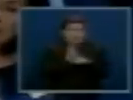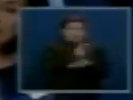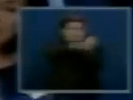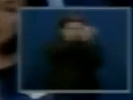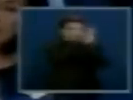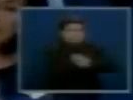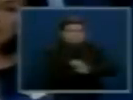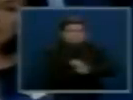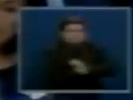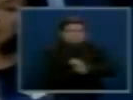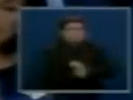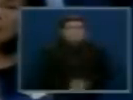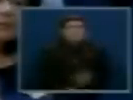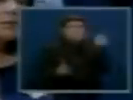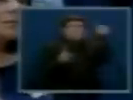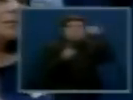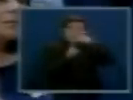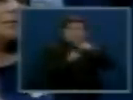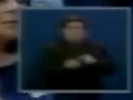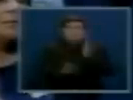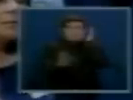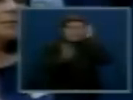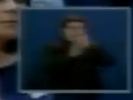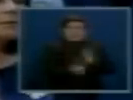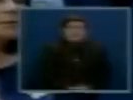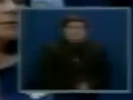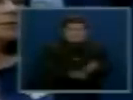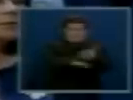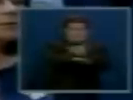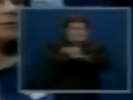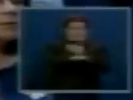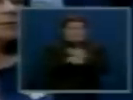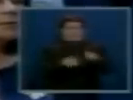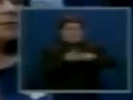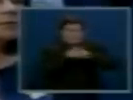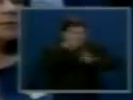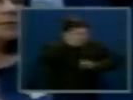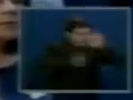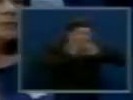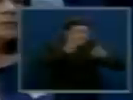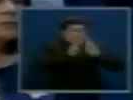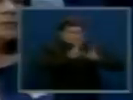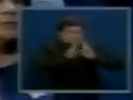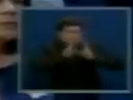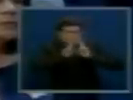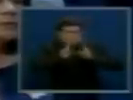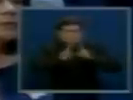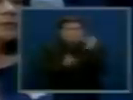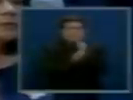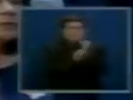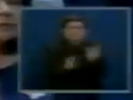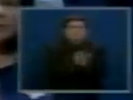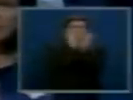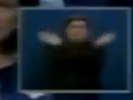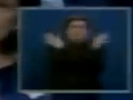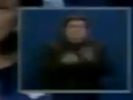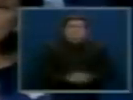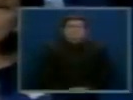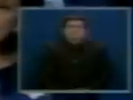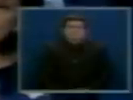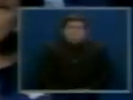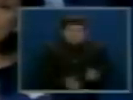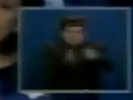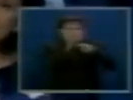modificada con la finalidad expresa de mejorar los mecanismos de evaluación de resultados en las instituciones públicas, para